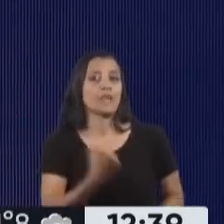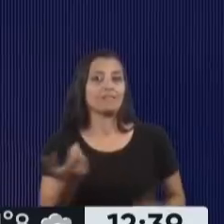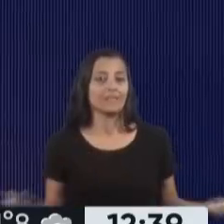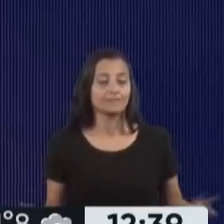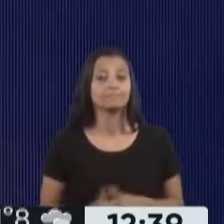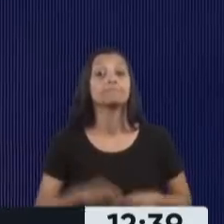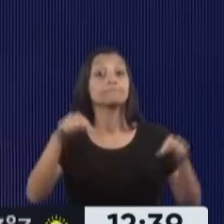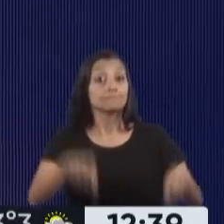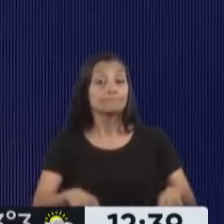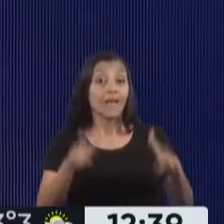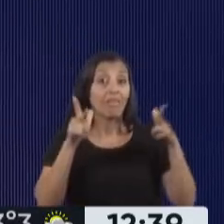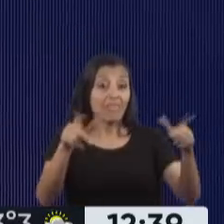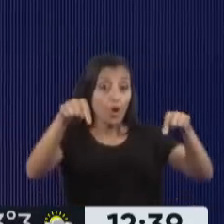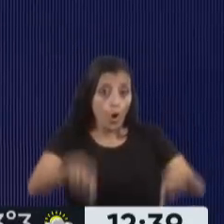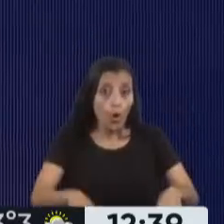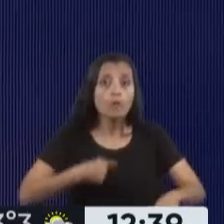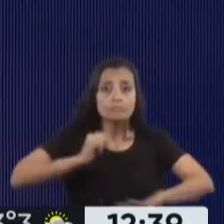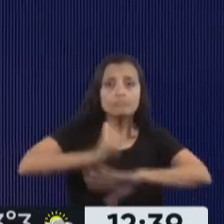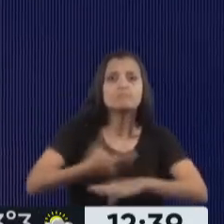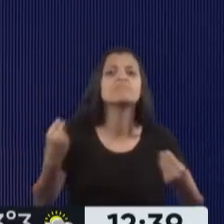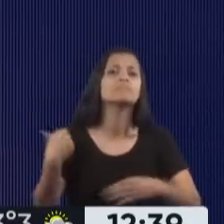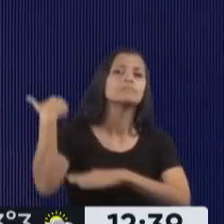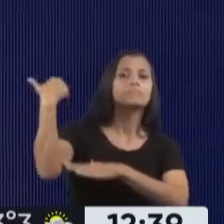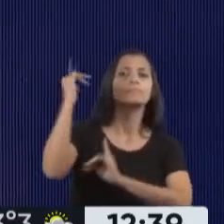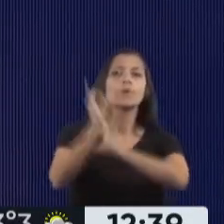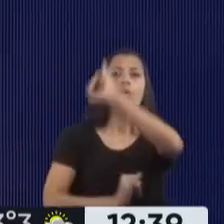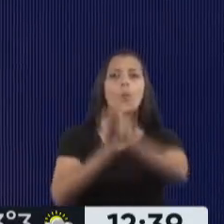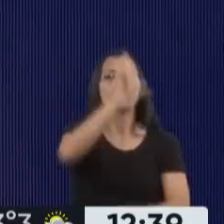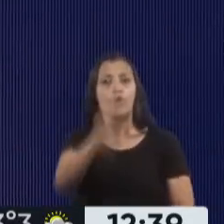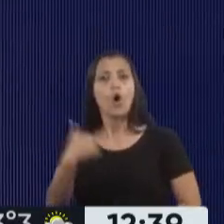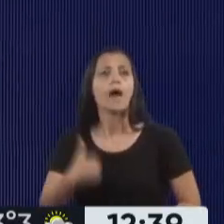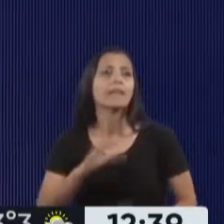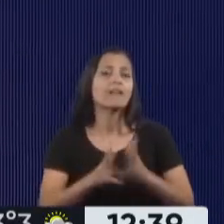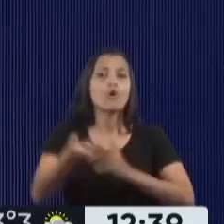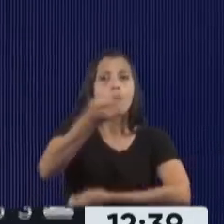Yo ahora, digamos, básicamente lo que voy a hacer es contar a Argentina como un caso de negocio,